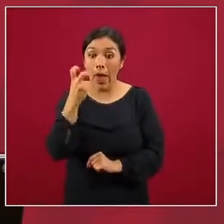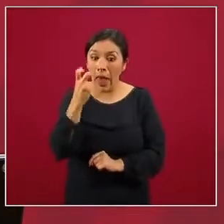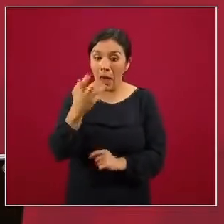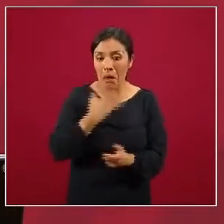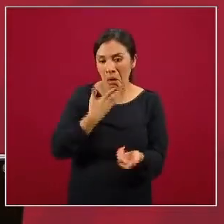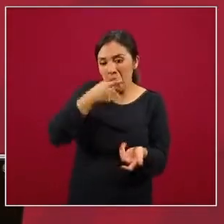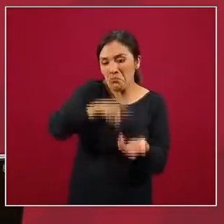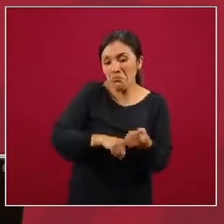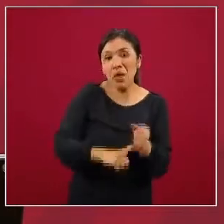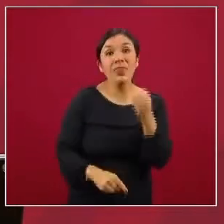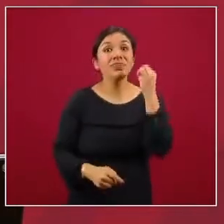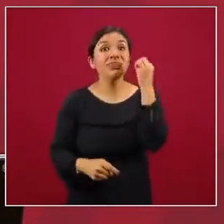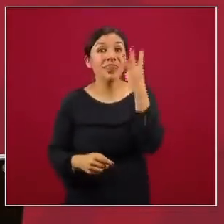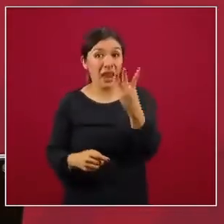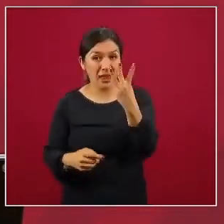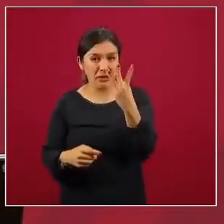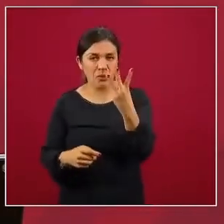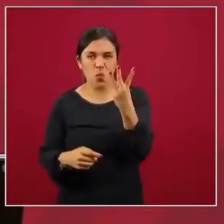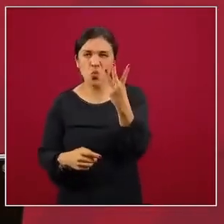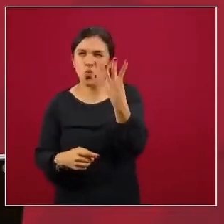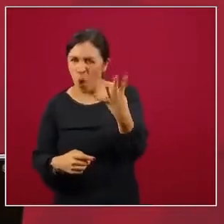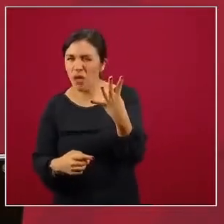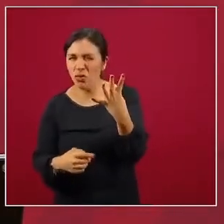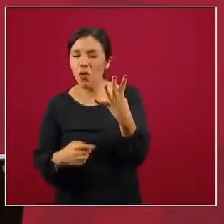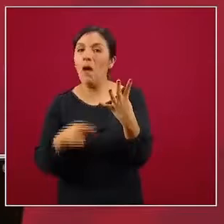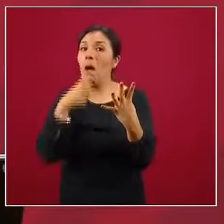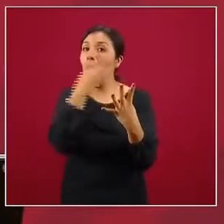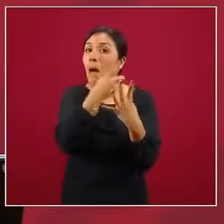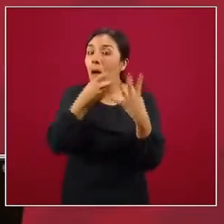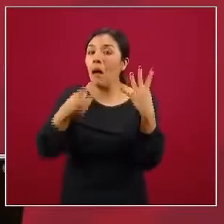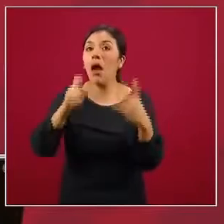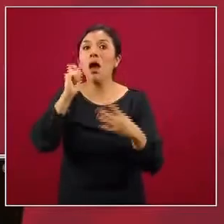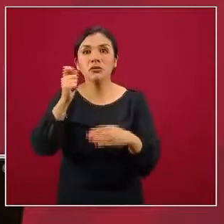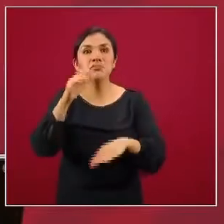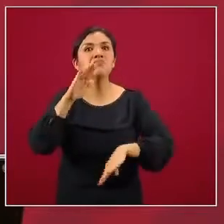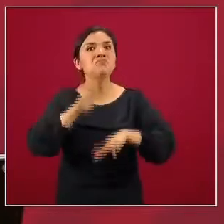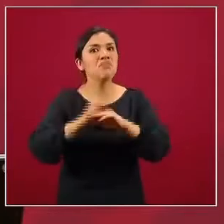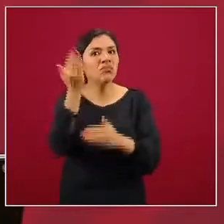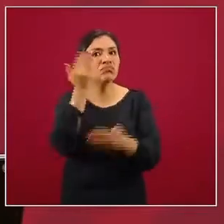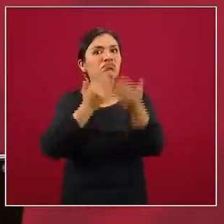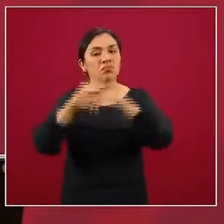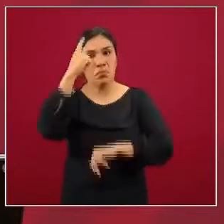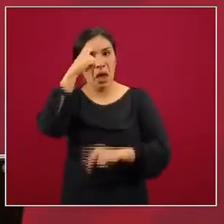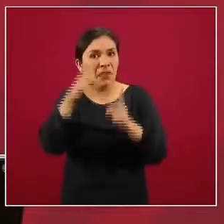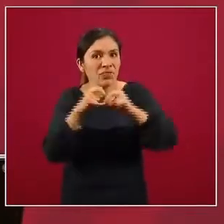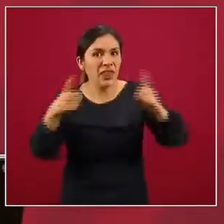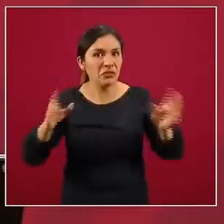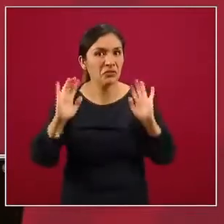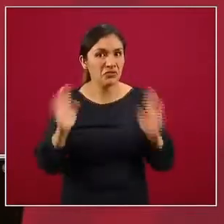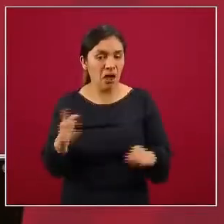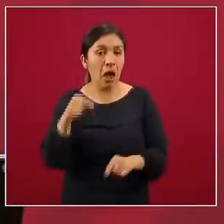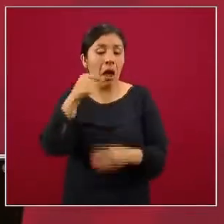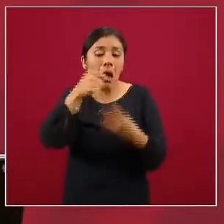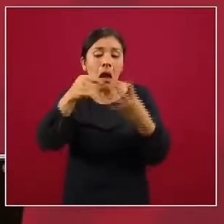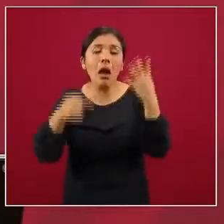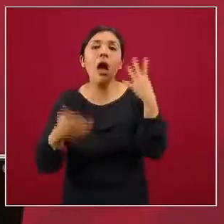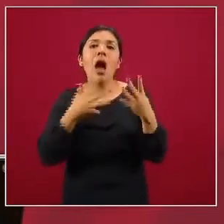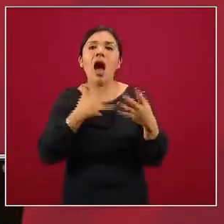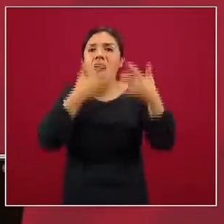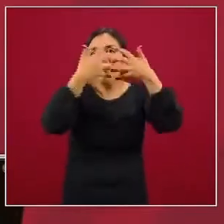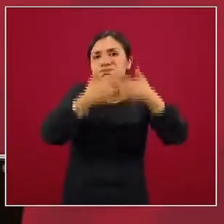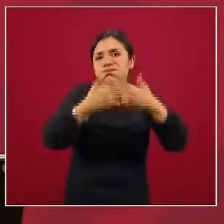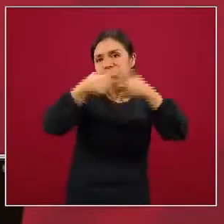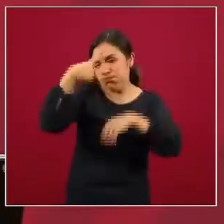estos hay 3 o casi 4 que están en grados muy avanzados de desarrollo y que han estado ya en un